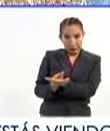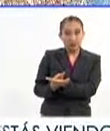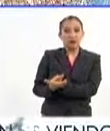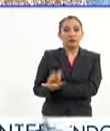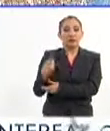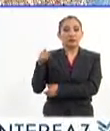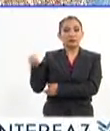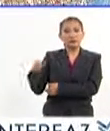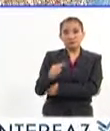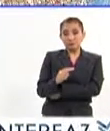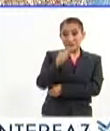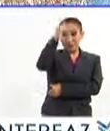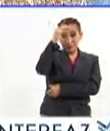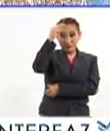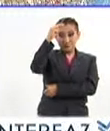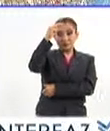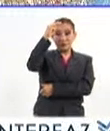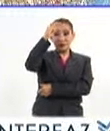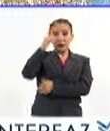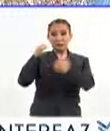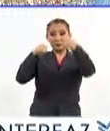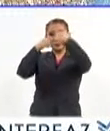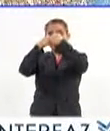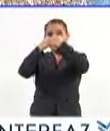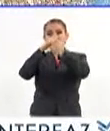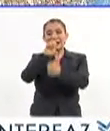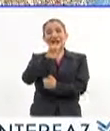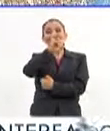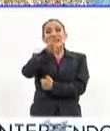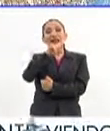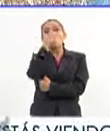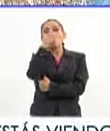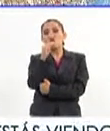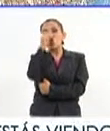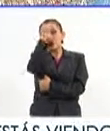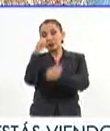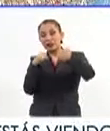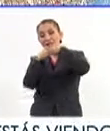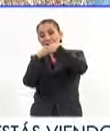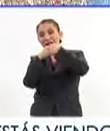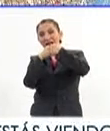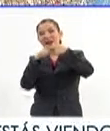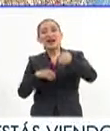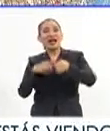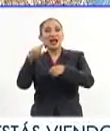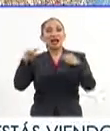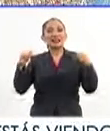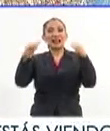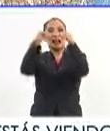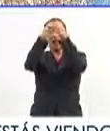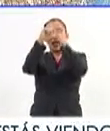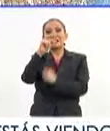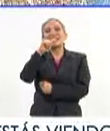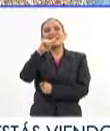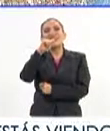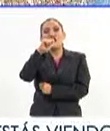básicamente, al norte, digamos, colindaría como con el eje 1 norte, que serán los límites con Tlatelolco. Ok.